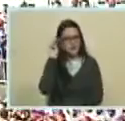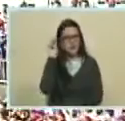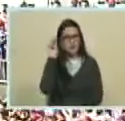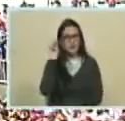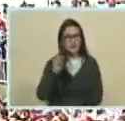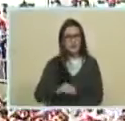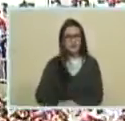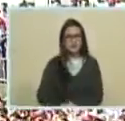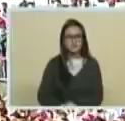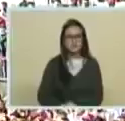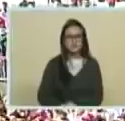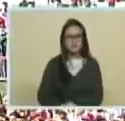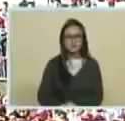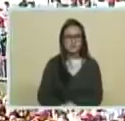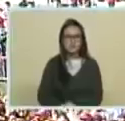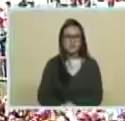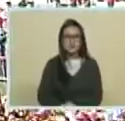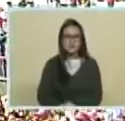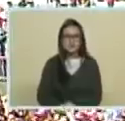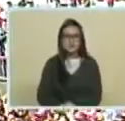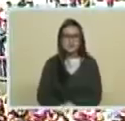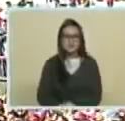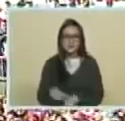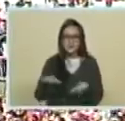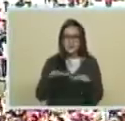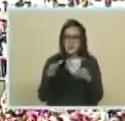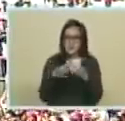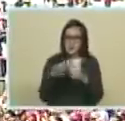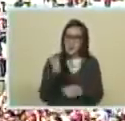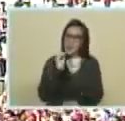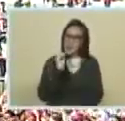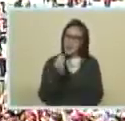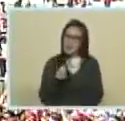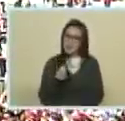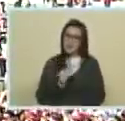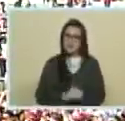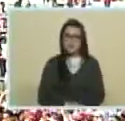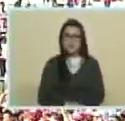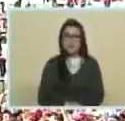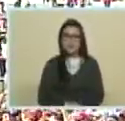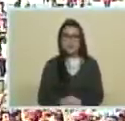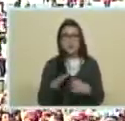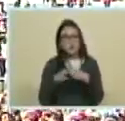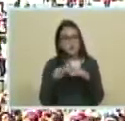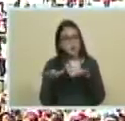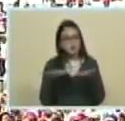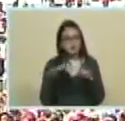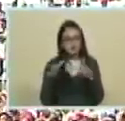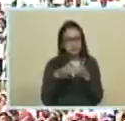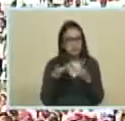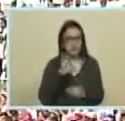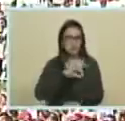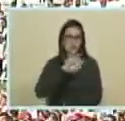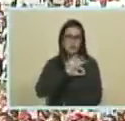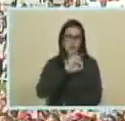maestras, los movimientos juveniles, todos los movimientos